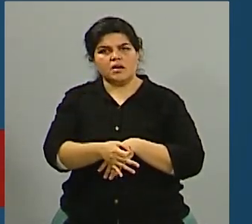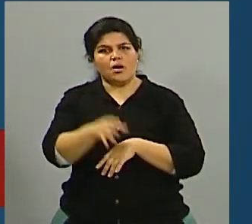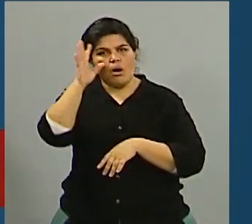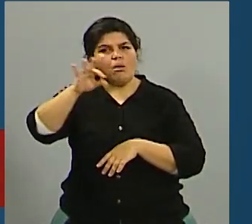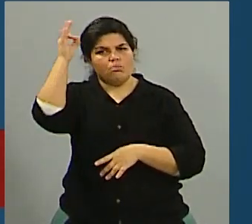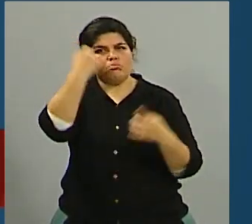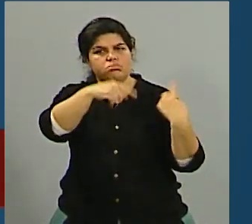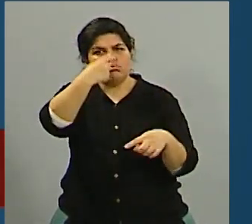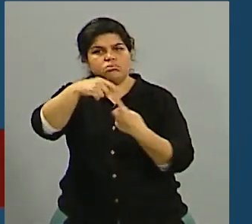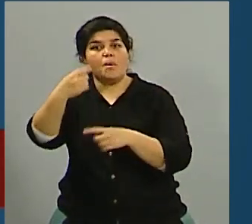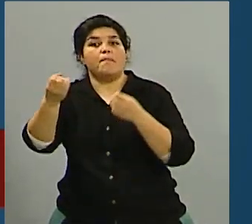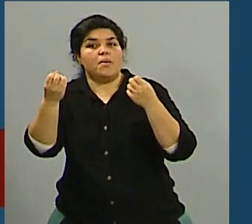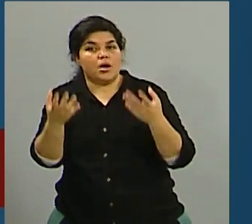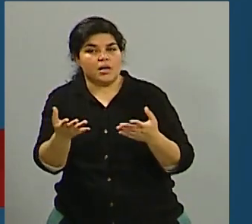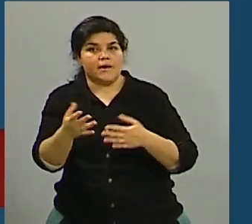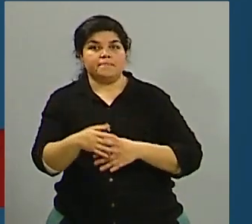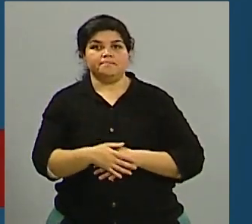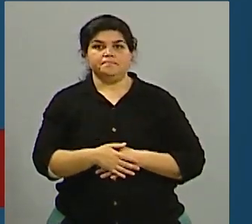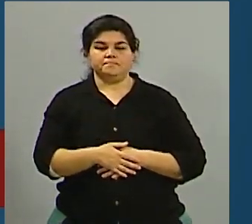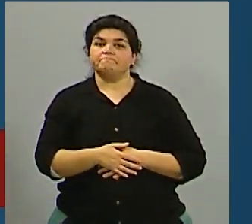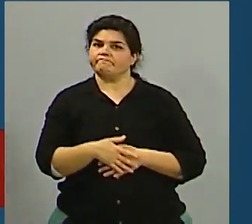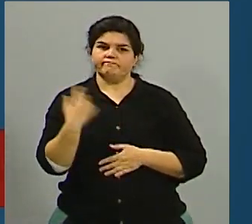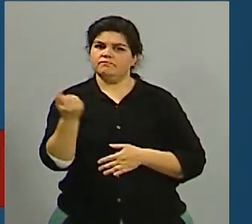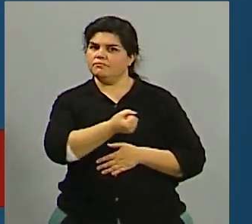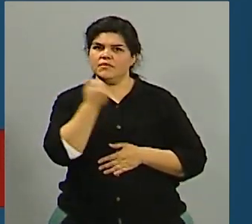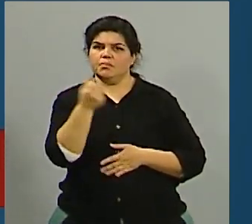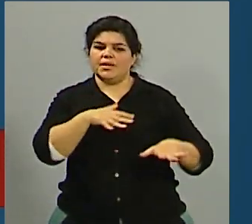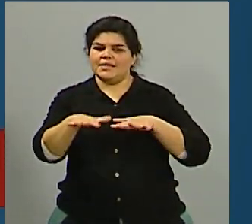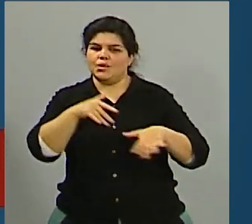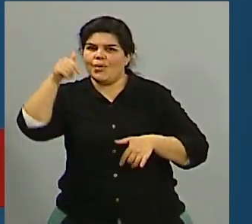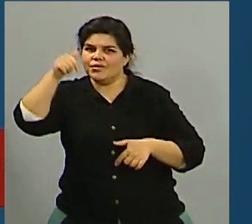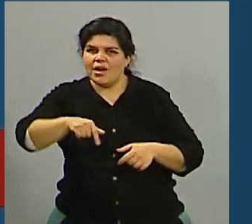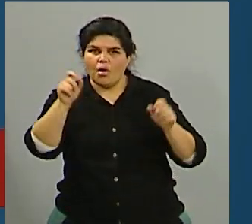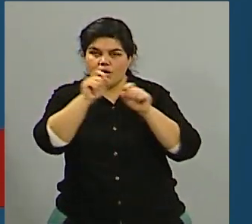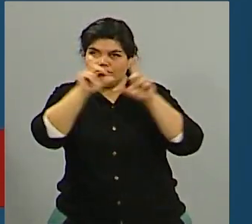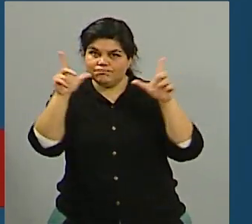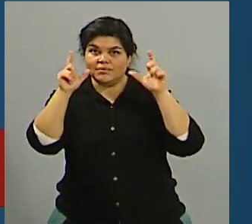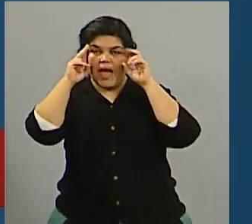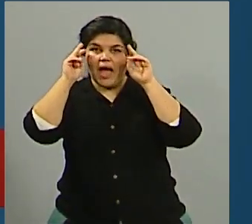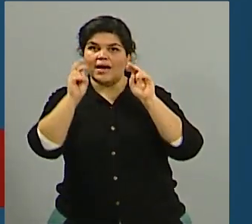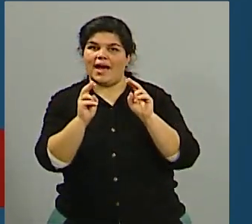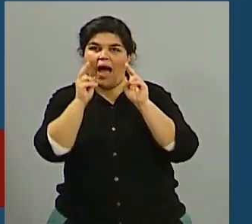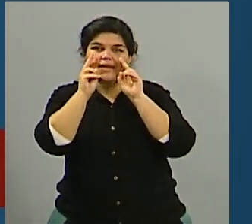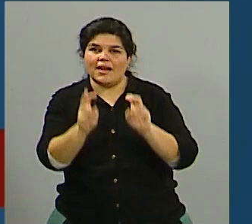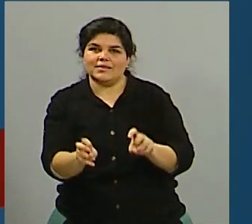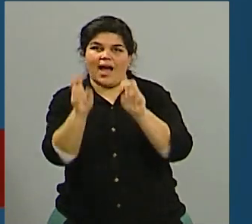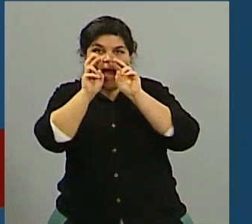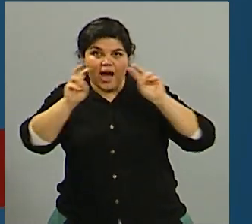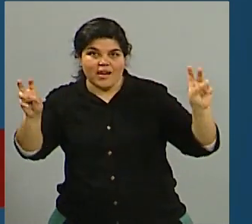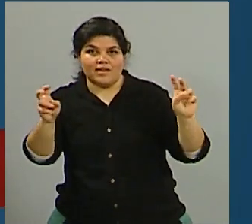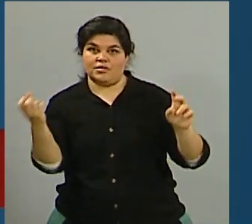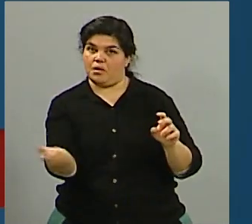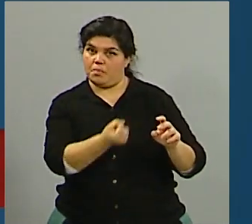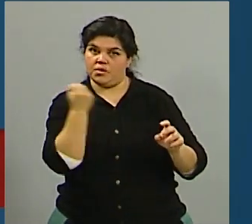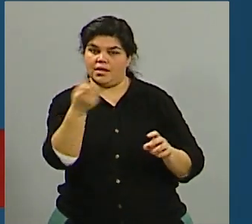tiene que abrir incluso más los ojos, por entender nosotros que más allá de quién ya sea termine siendo el